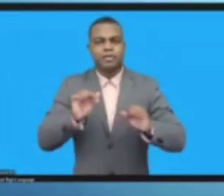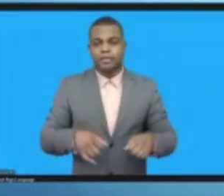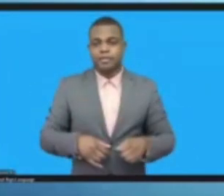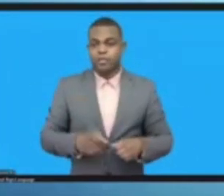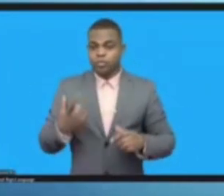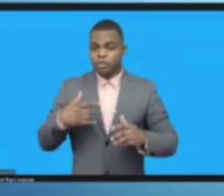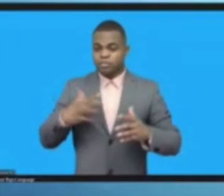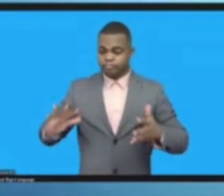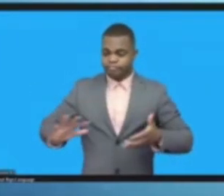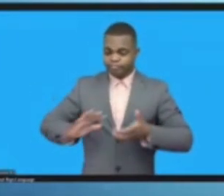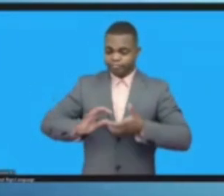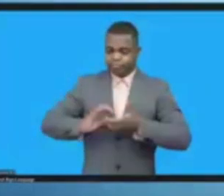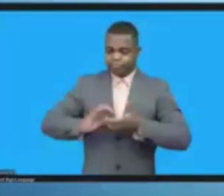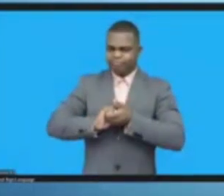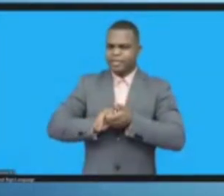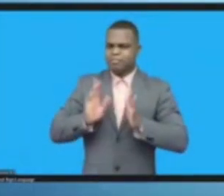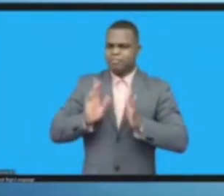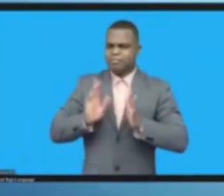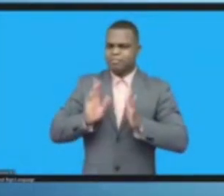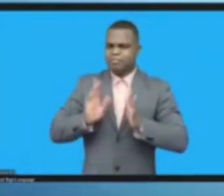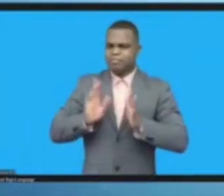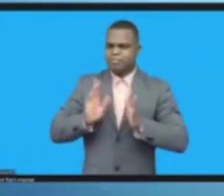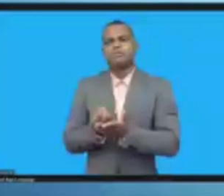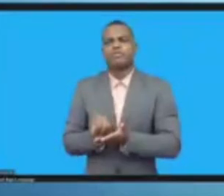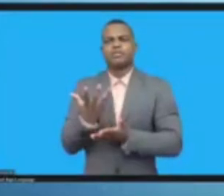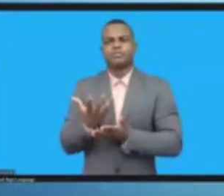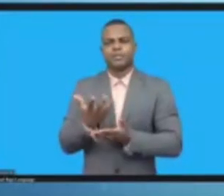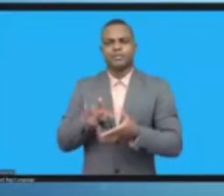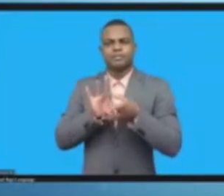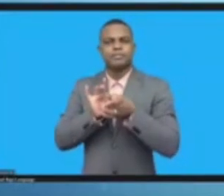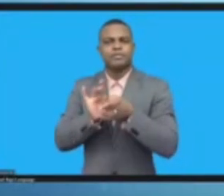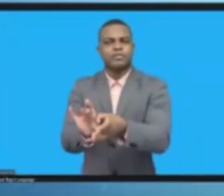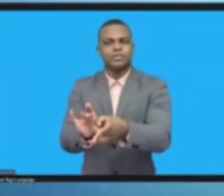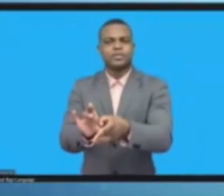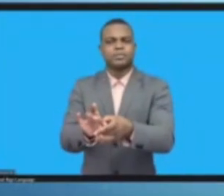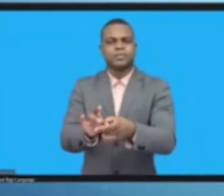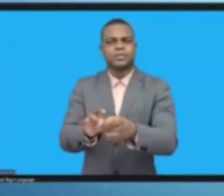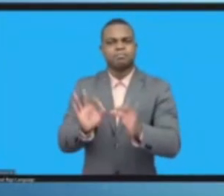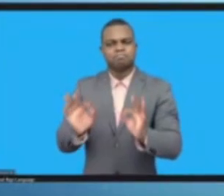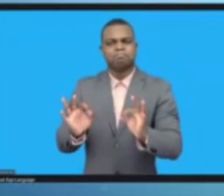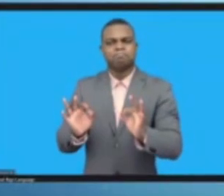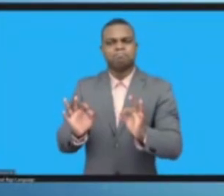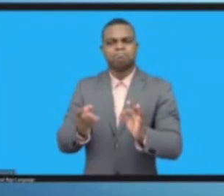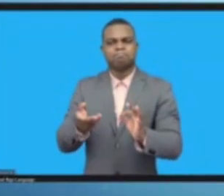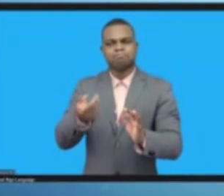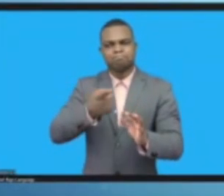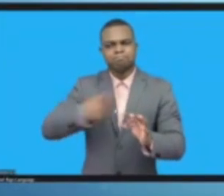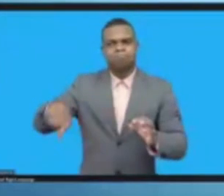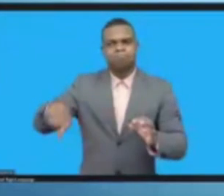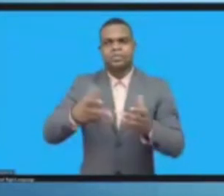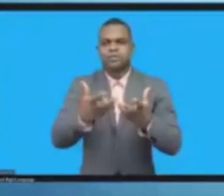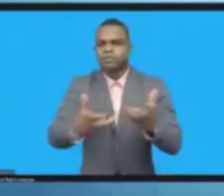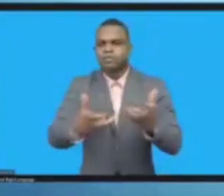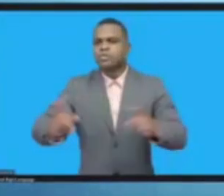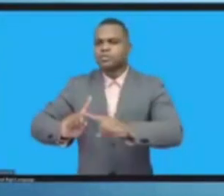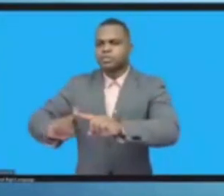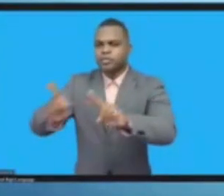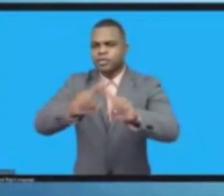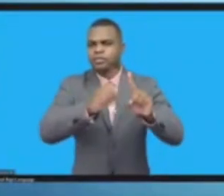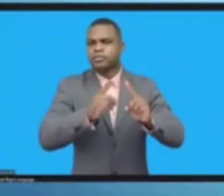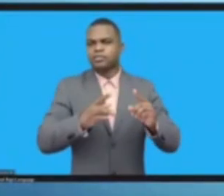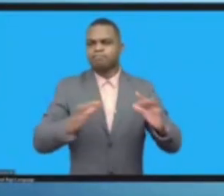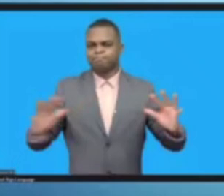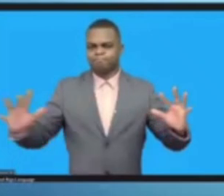una conectividad universal asequible significativa resiliente para todos y por supuesto el pacto digital